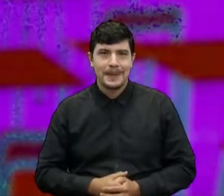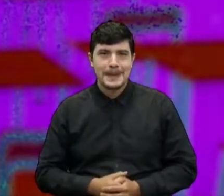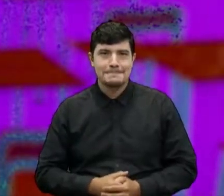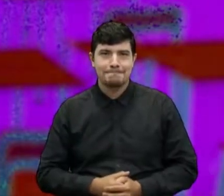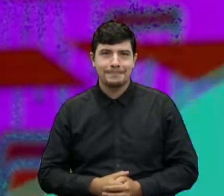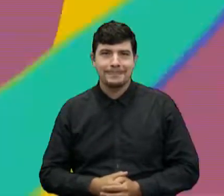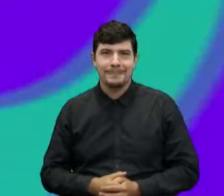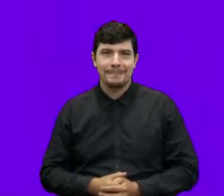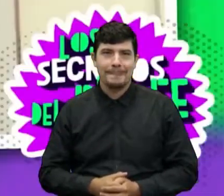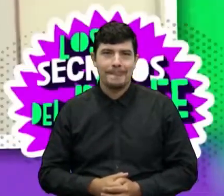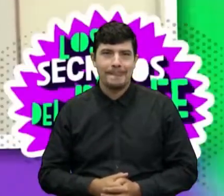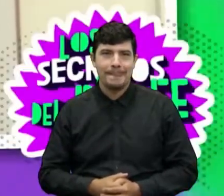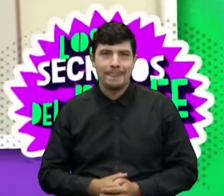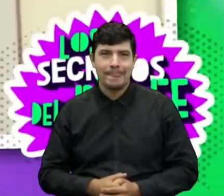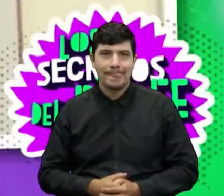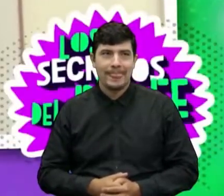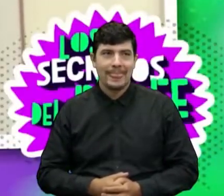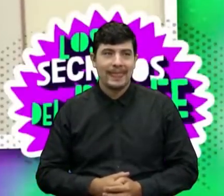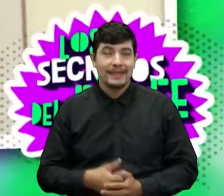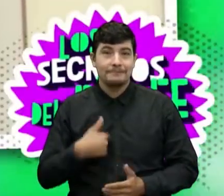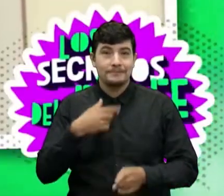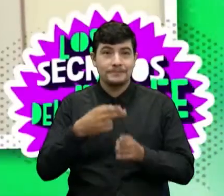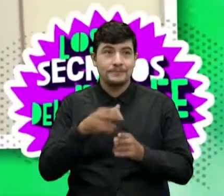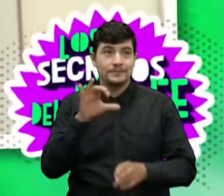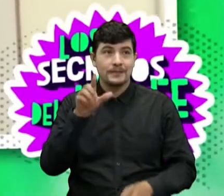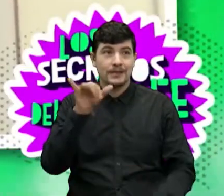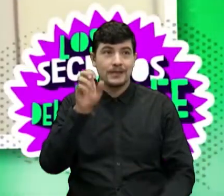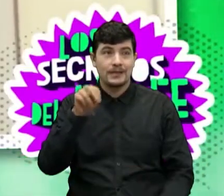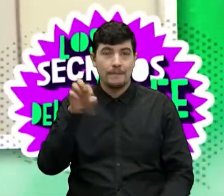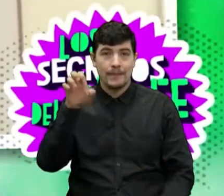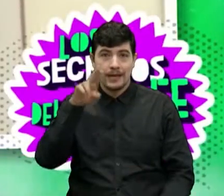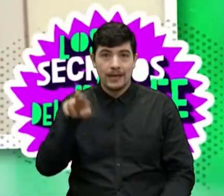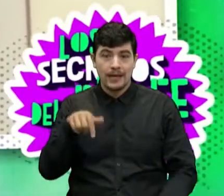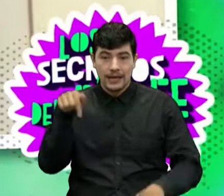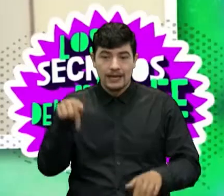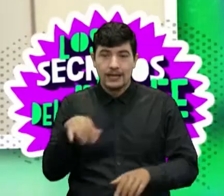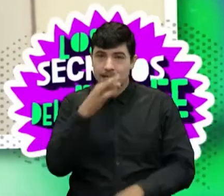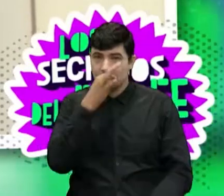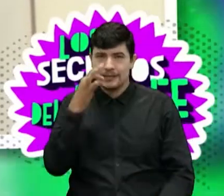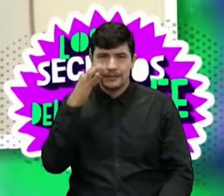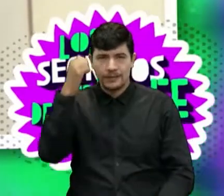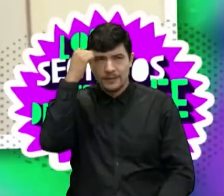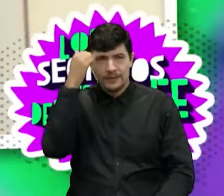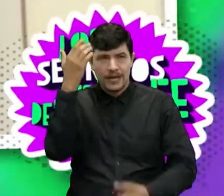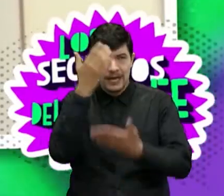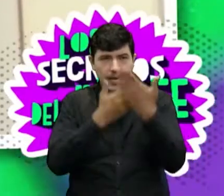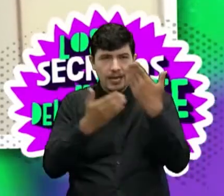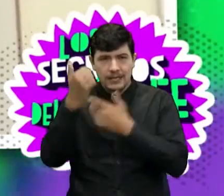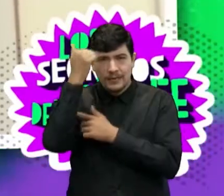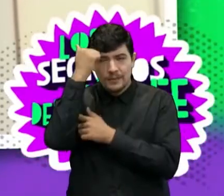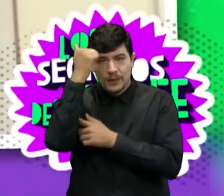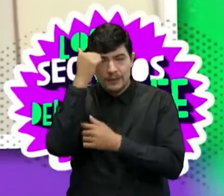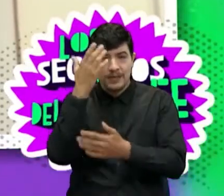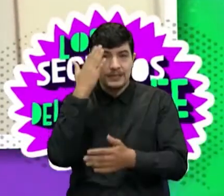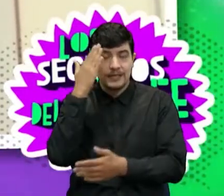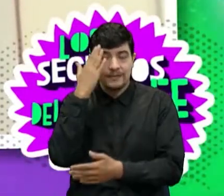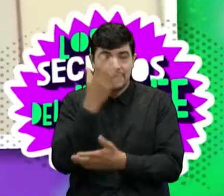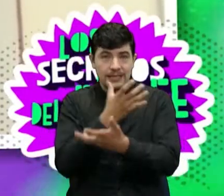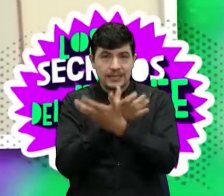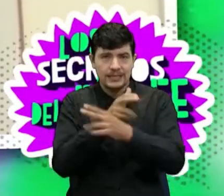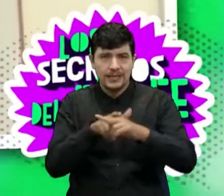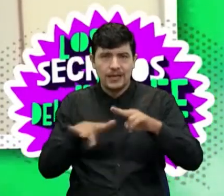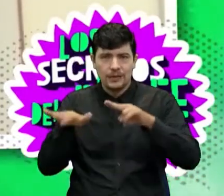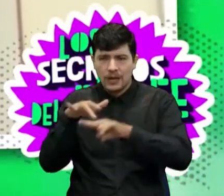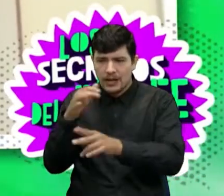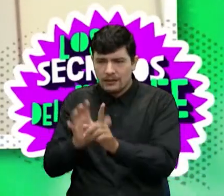¿Verdad en vivo o si se la...? Chicos, mi nombre es Cristian Pérez Y en los secretos del Profesor vamos a analizar la prueba de saber ciencias naturales en una reacción